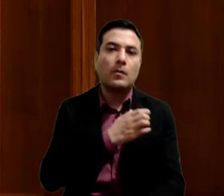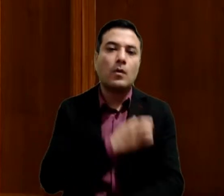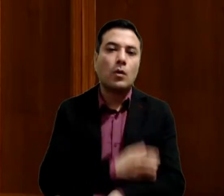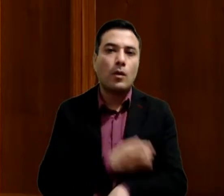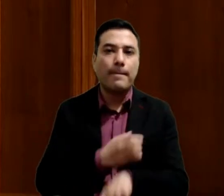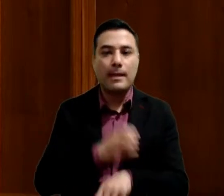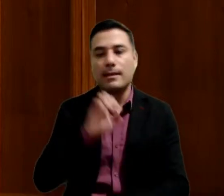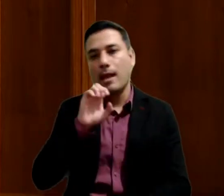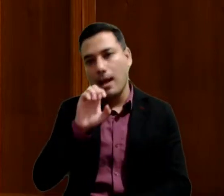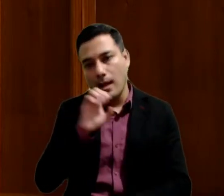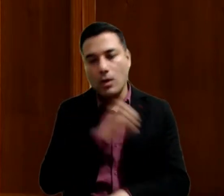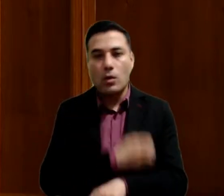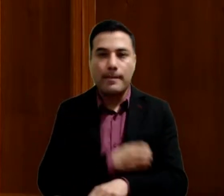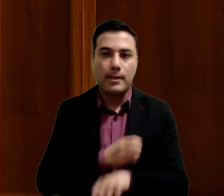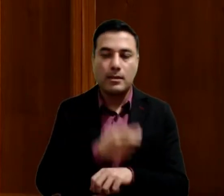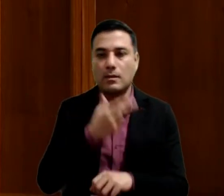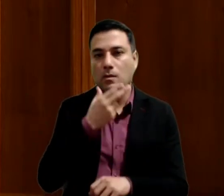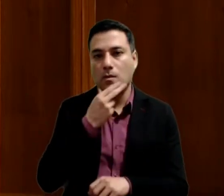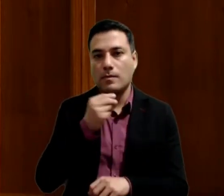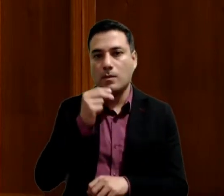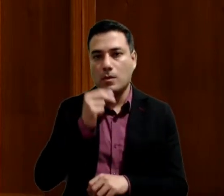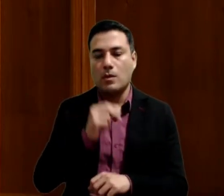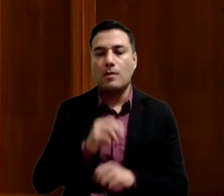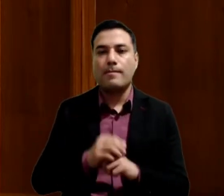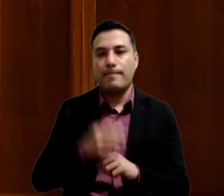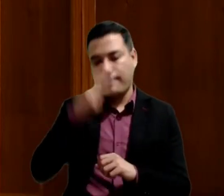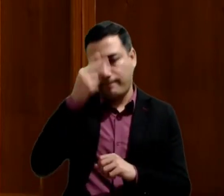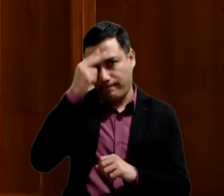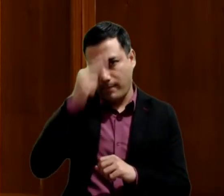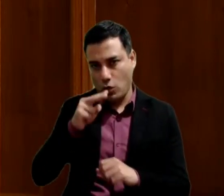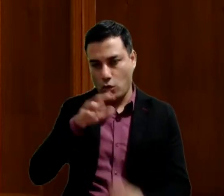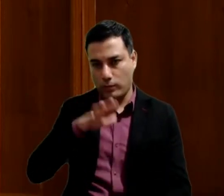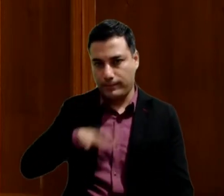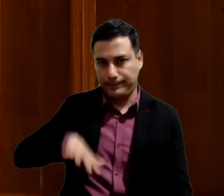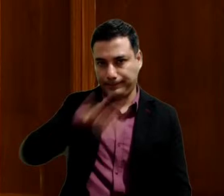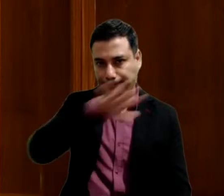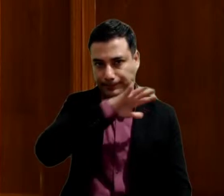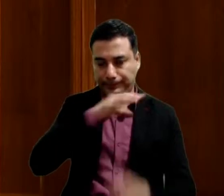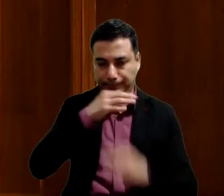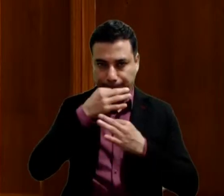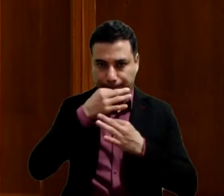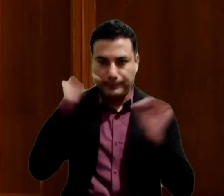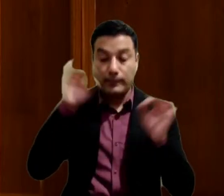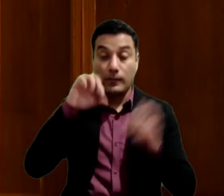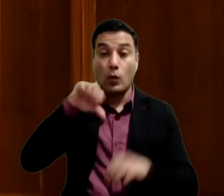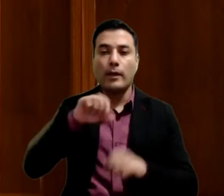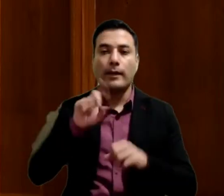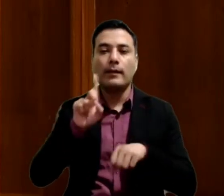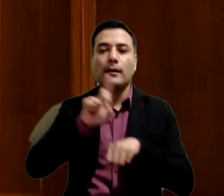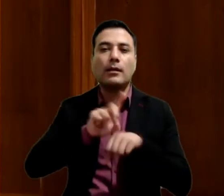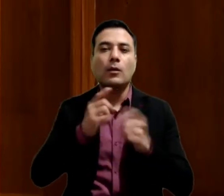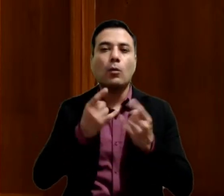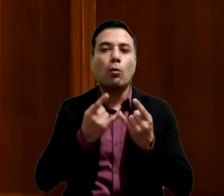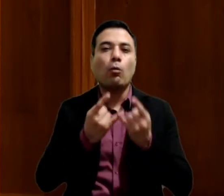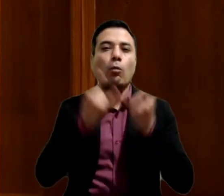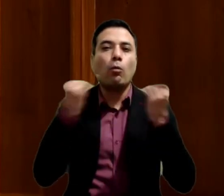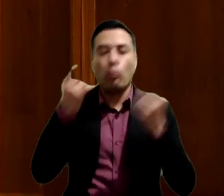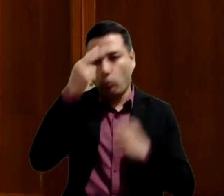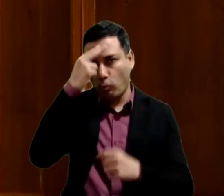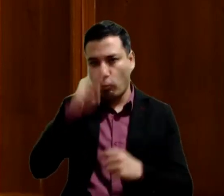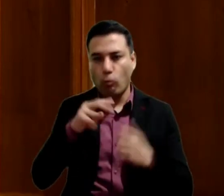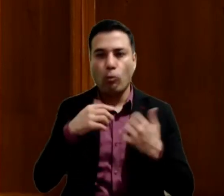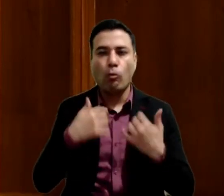compañeros, pueblo de México, hoy es un día histórico para nuestra nación.